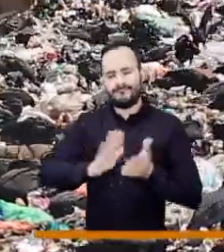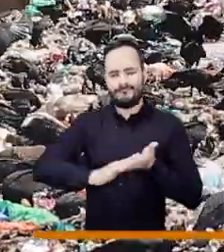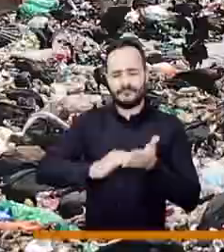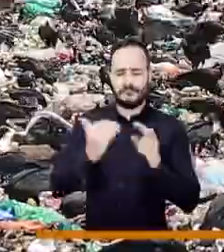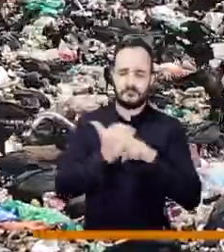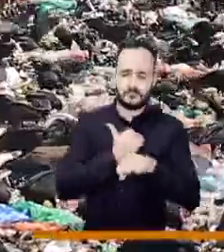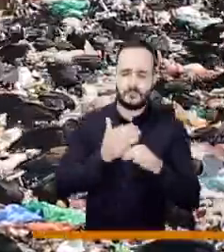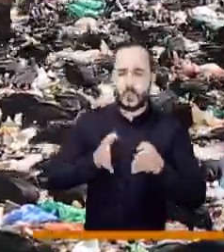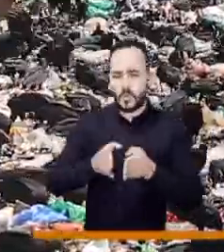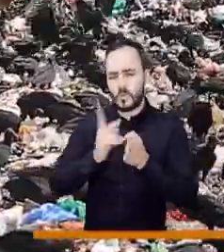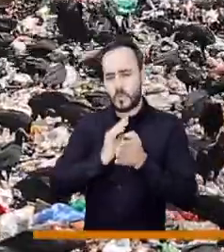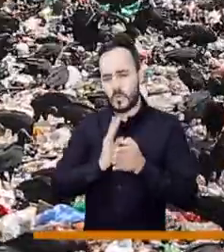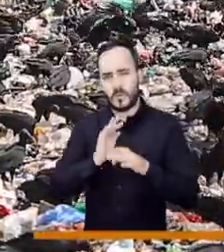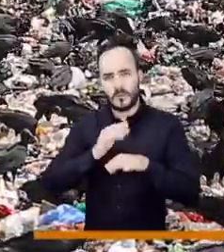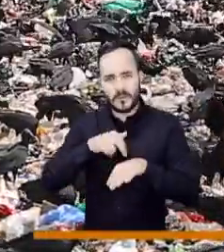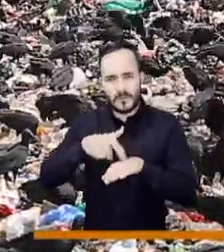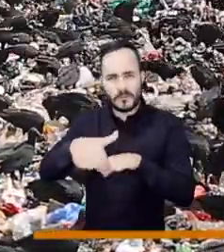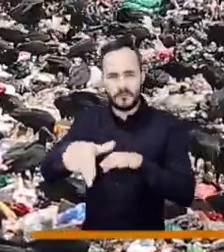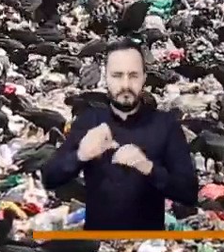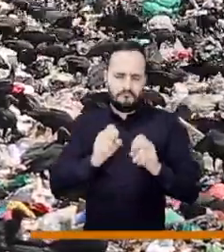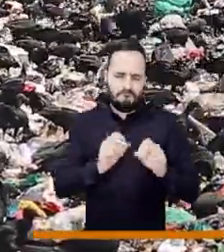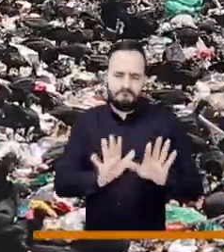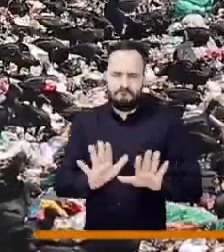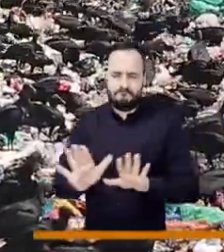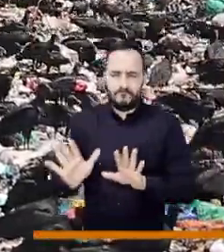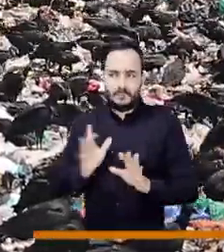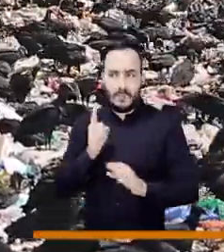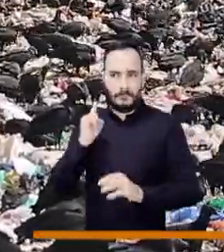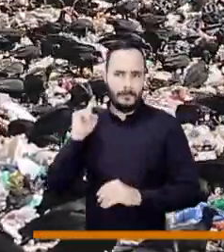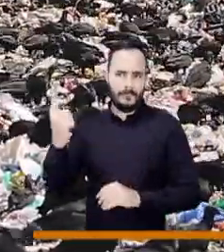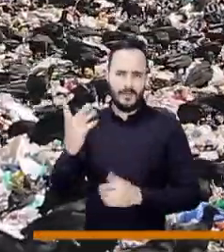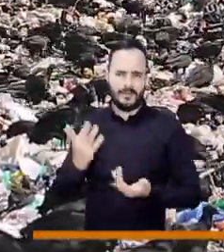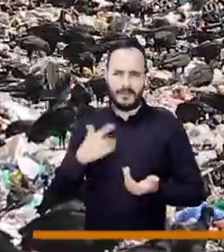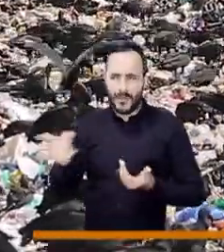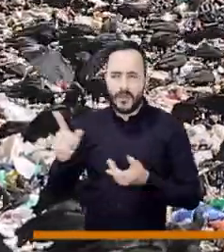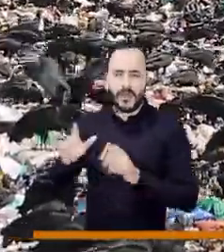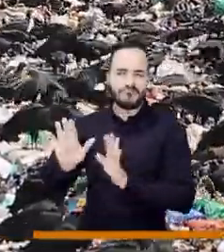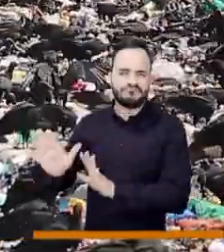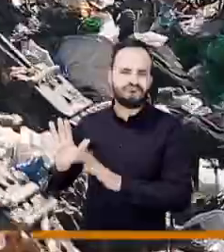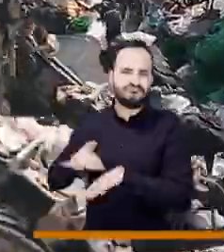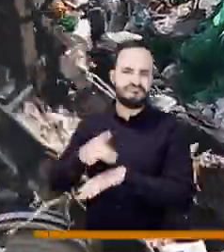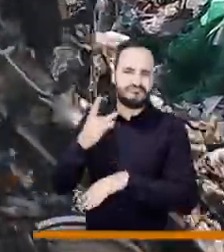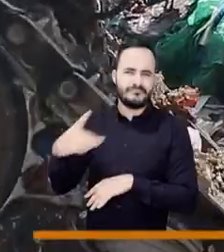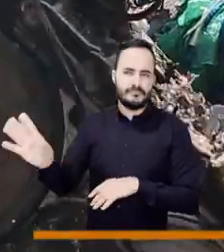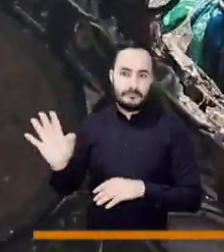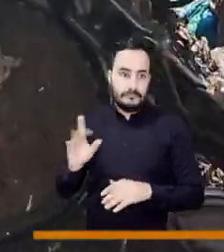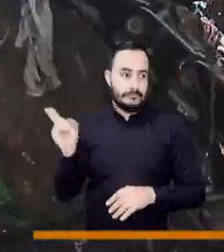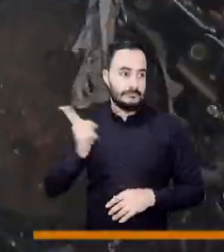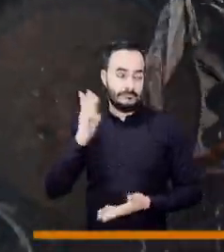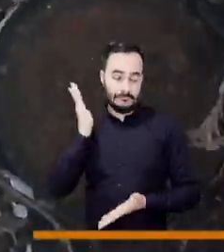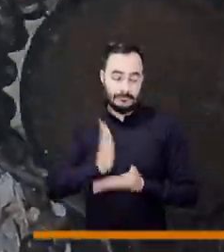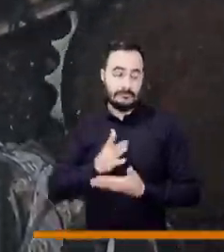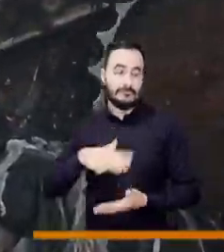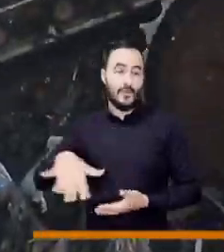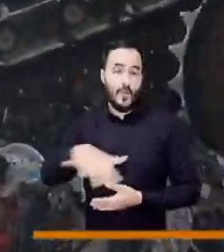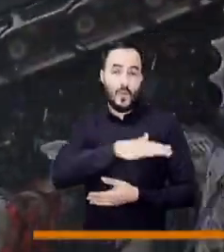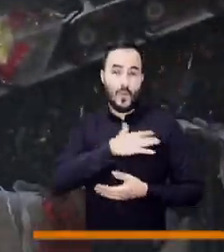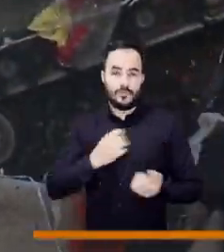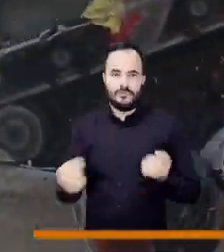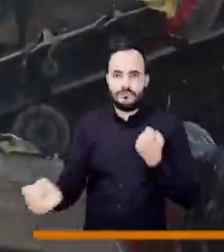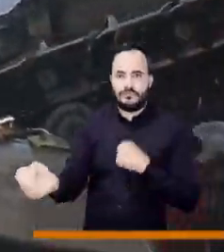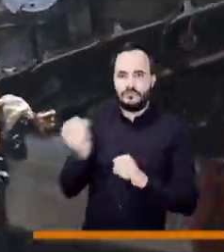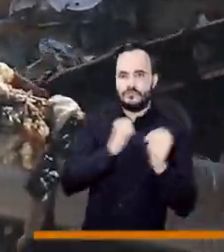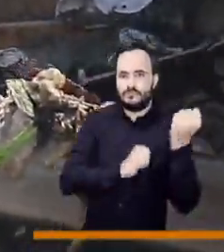listo, pero dejarte de avanzar en el vaso de la basura nos ponen un riesgo a la ciudad hoy inmenso, y eso